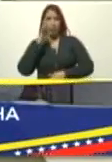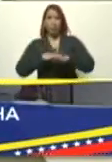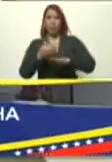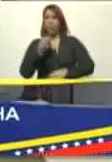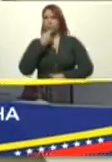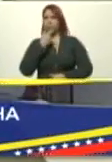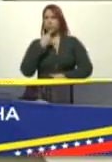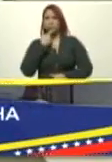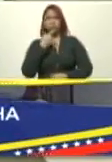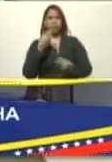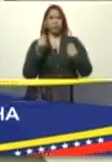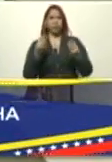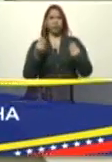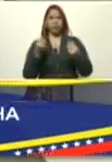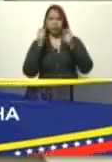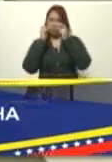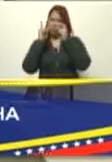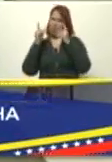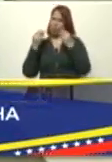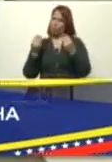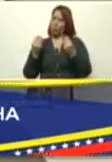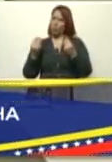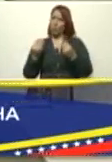Él quedó impresionado, Borisov, con la